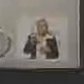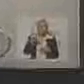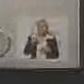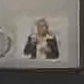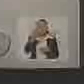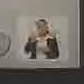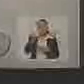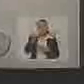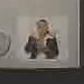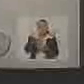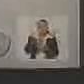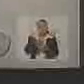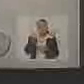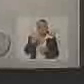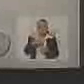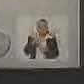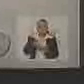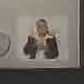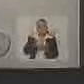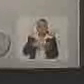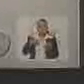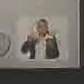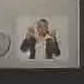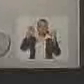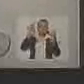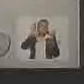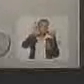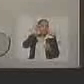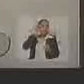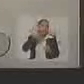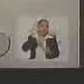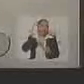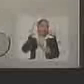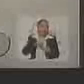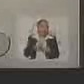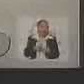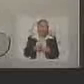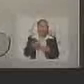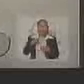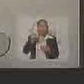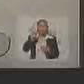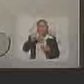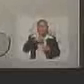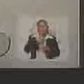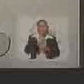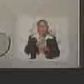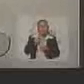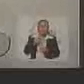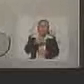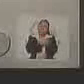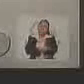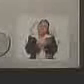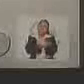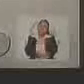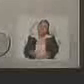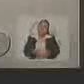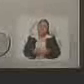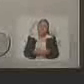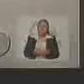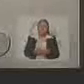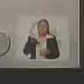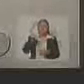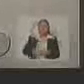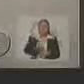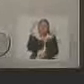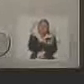que yo te invito a que votes por Germán de la Garza. Son muchos años que hemos invertido en